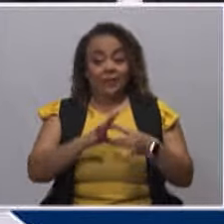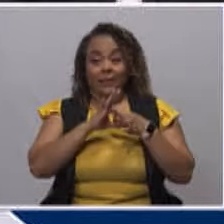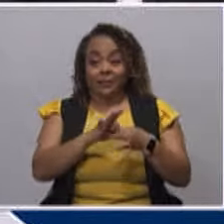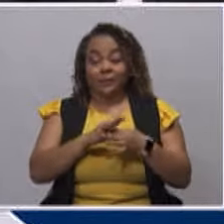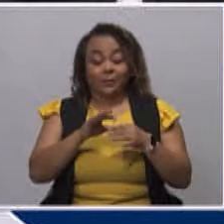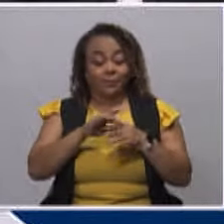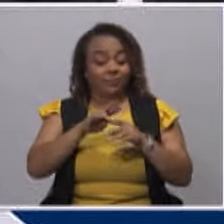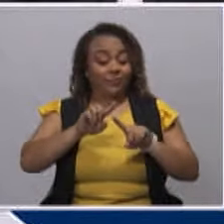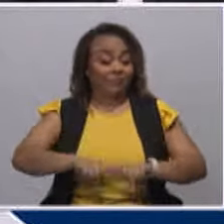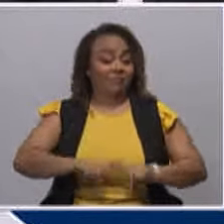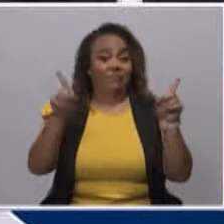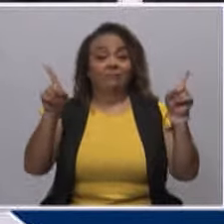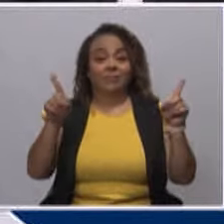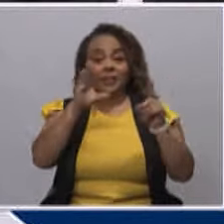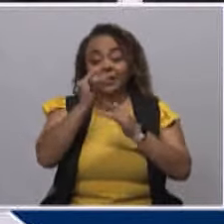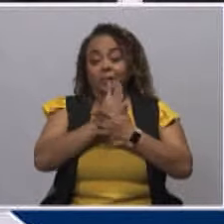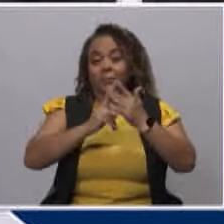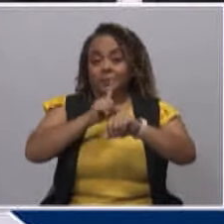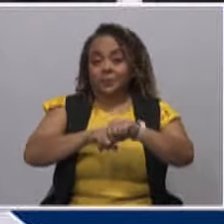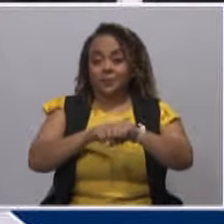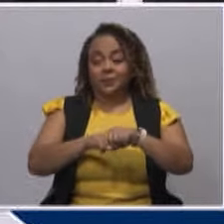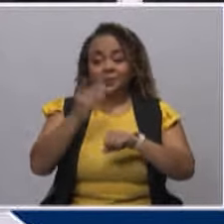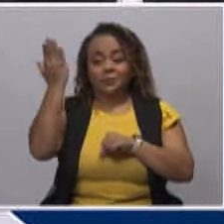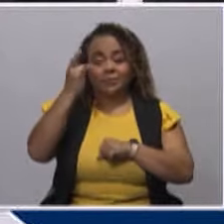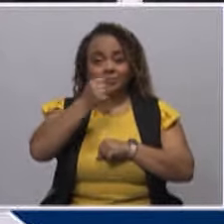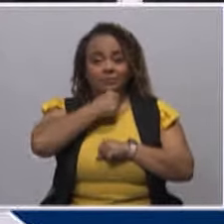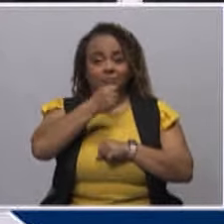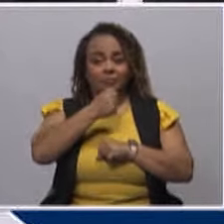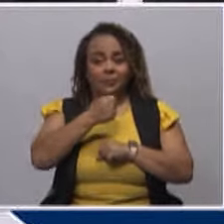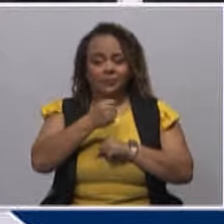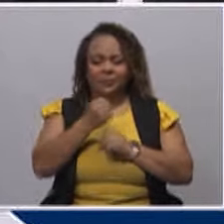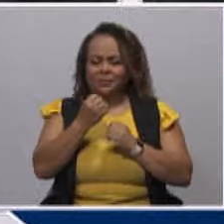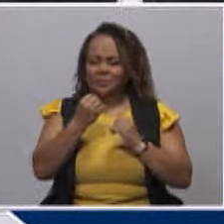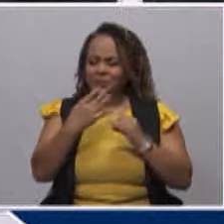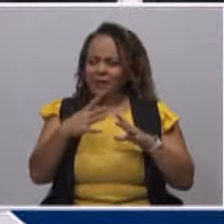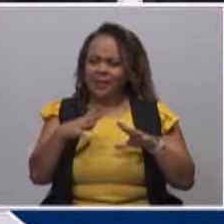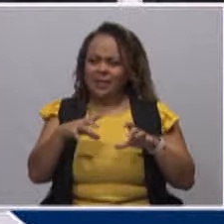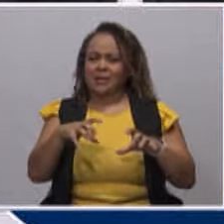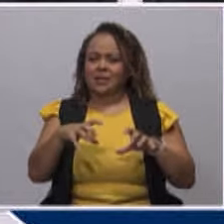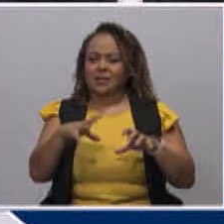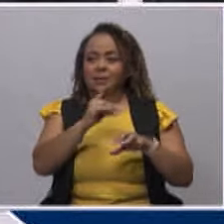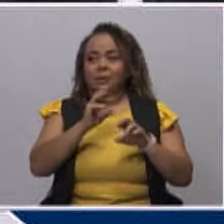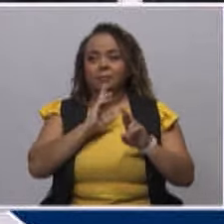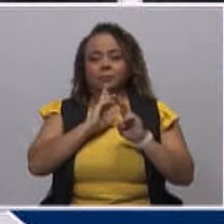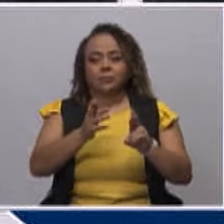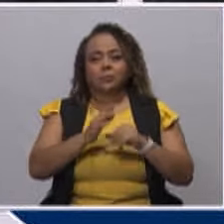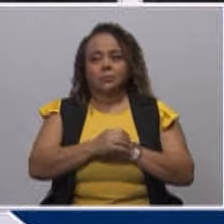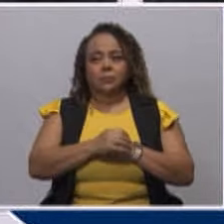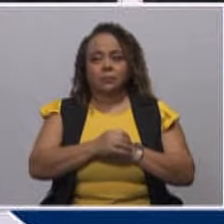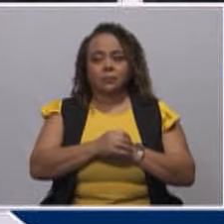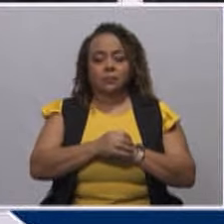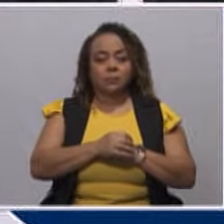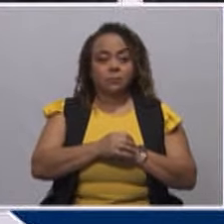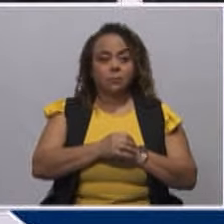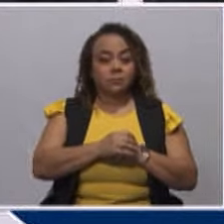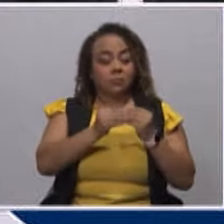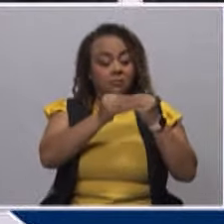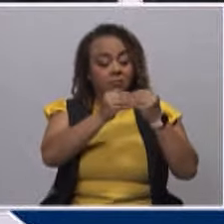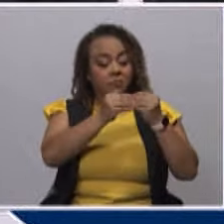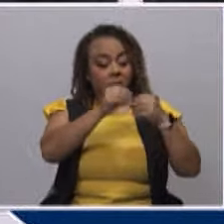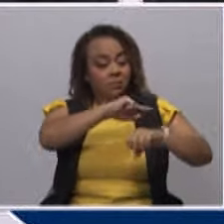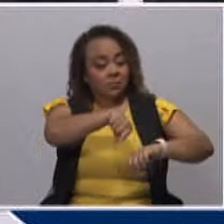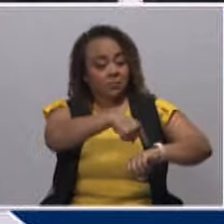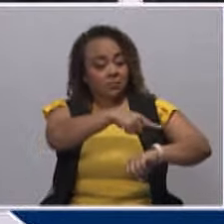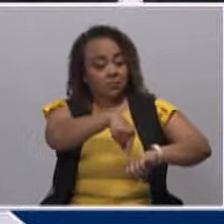completamente diferente Incluso en un momento las conferencias de prensa se volvían bastante tensas y las respuestas pasaron de ser extendidas a